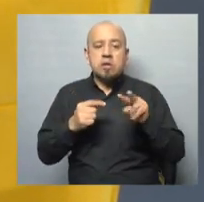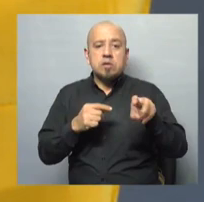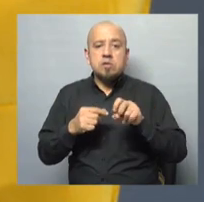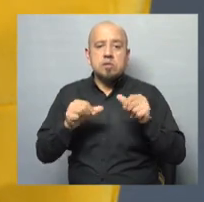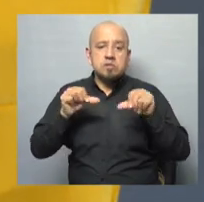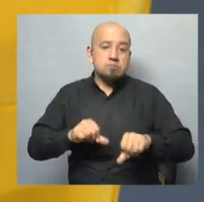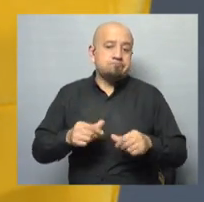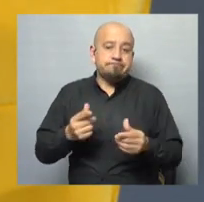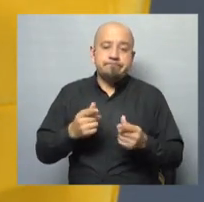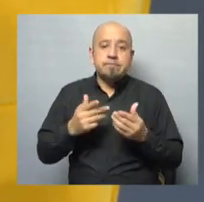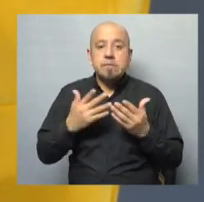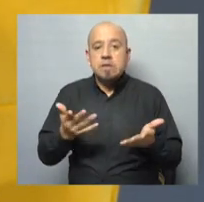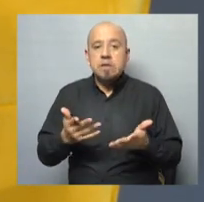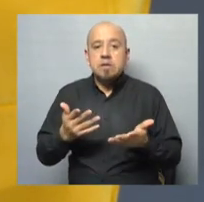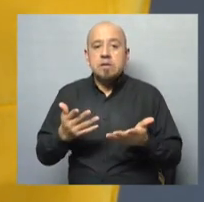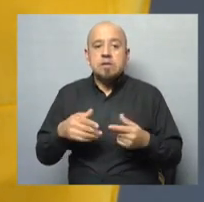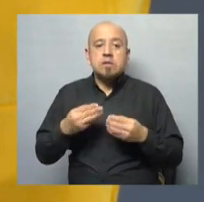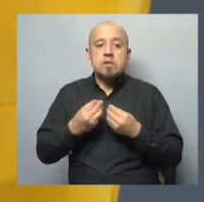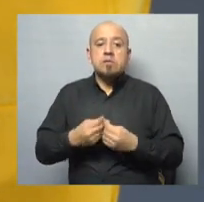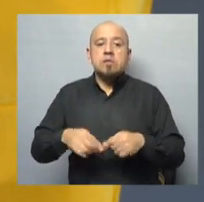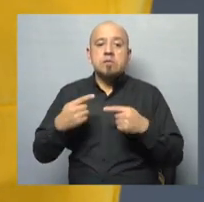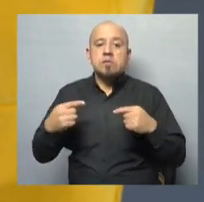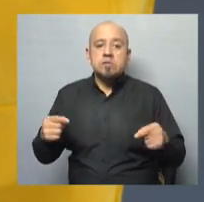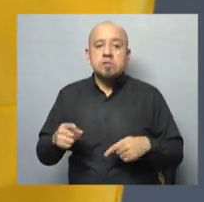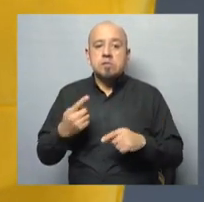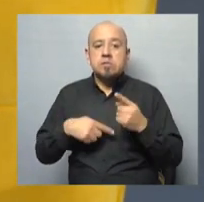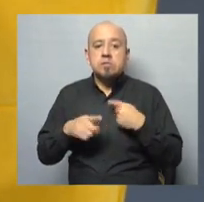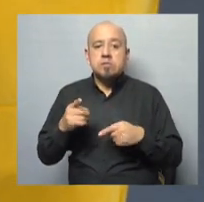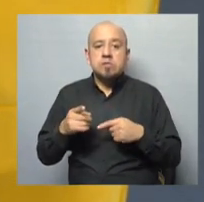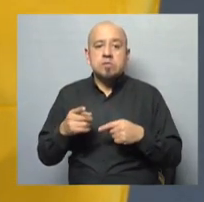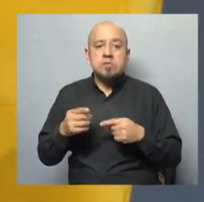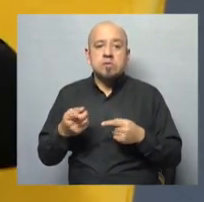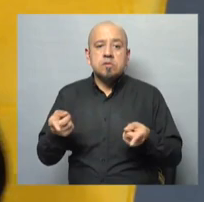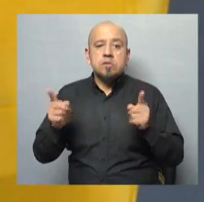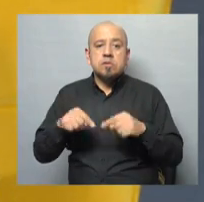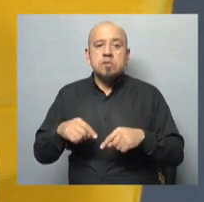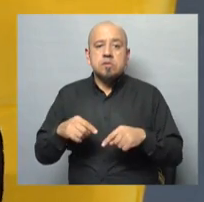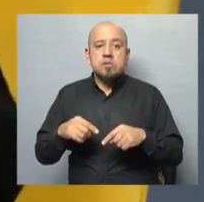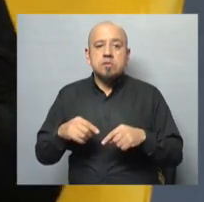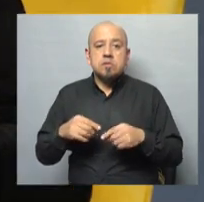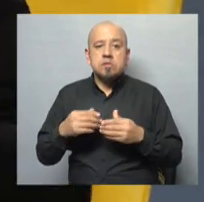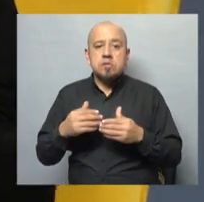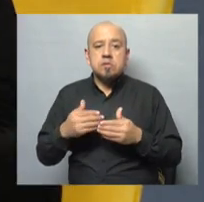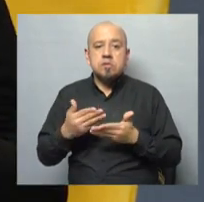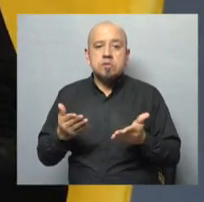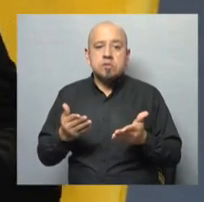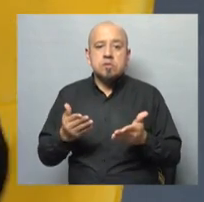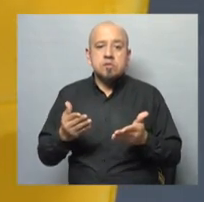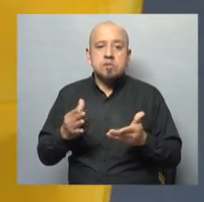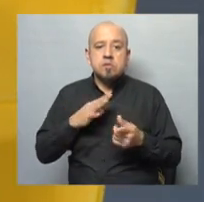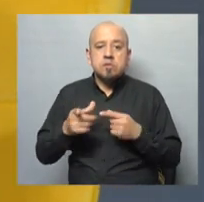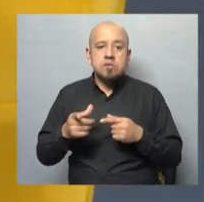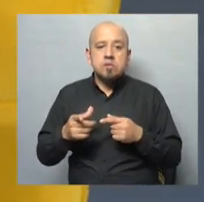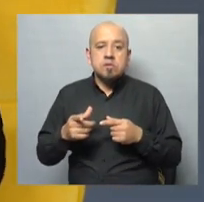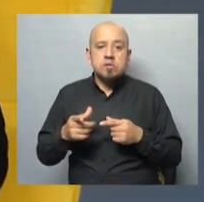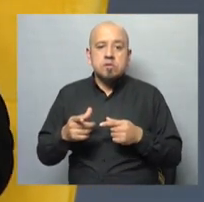tiene que ver obviamente con un mercado en un montón de cosas pero en medio buenos medios perversos que se pase